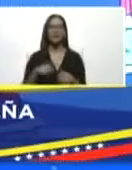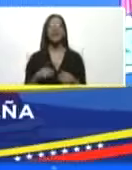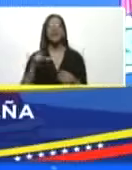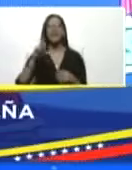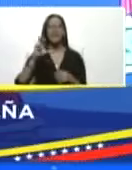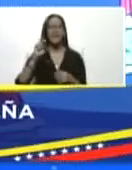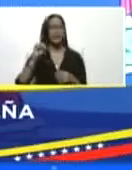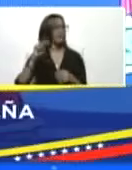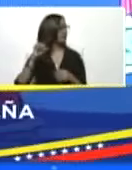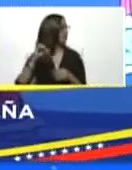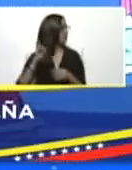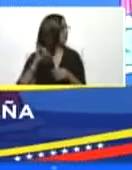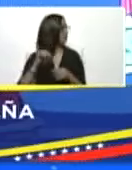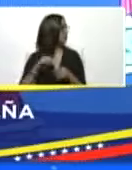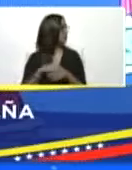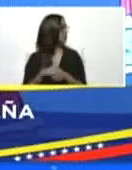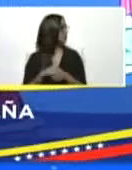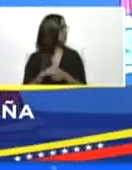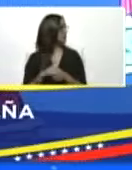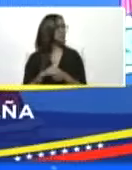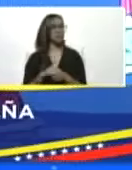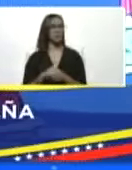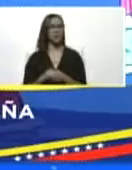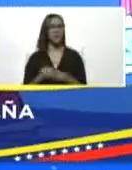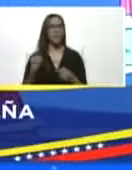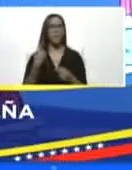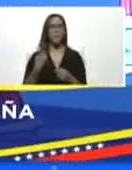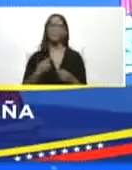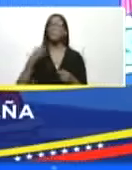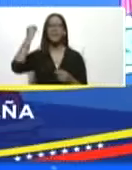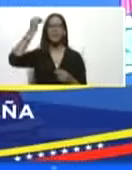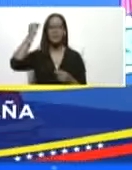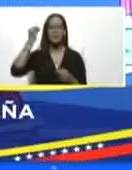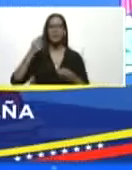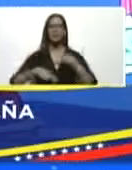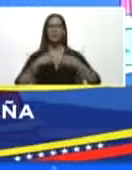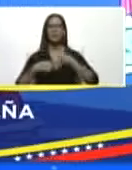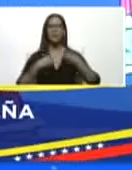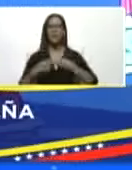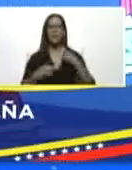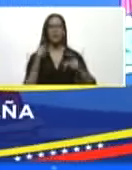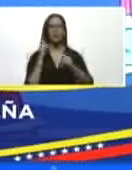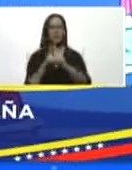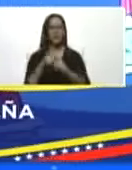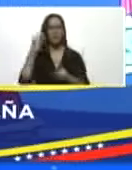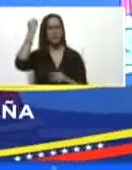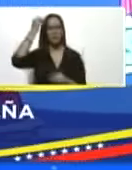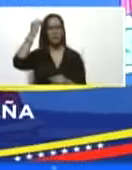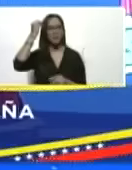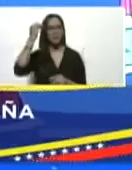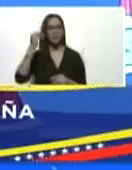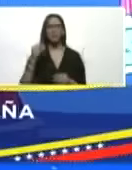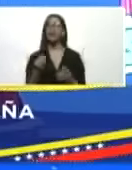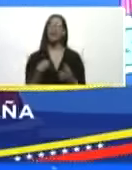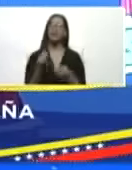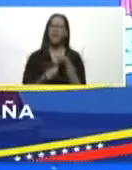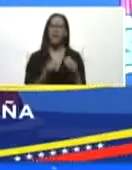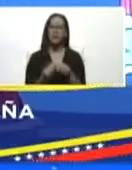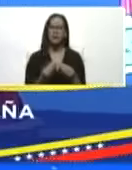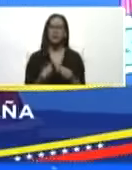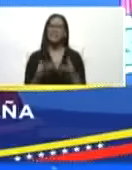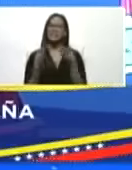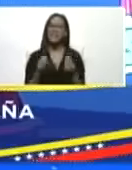pues, nunca antes un pensador revolucionario desde su pensamiento había provocado